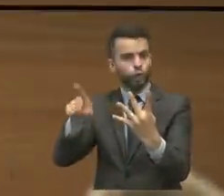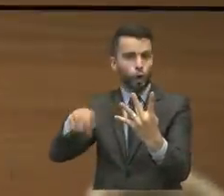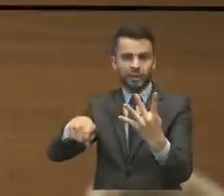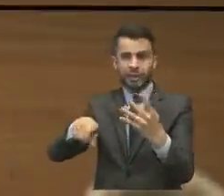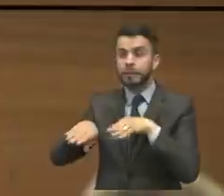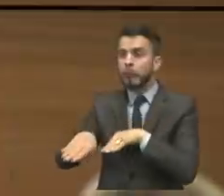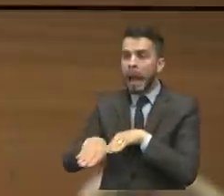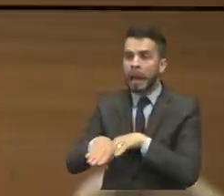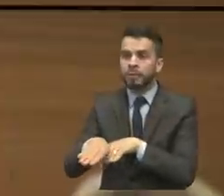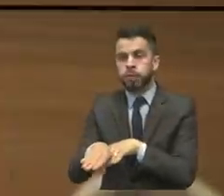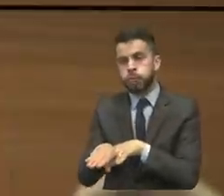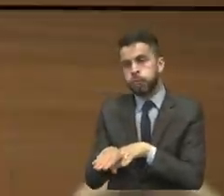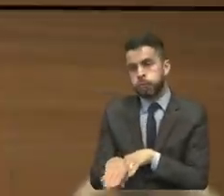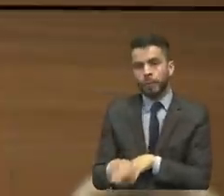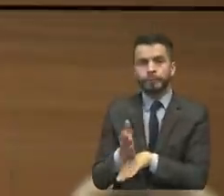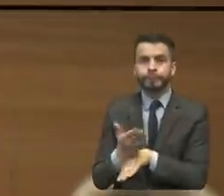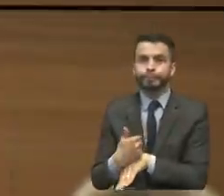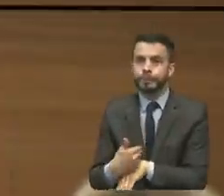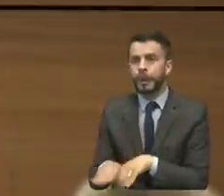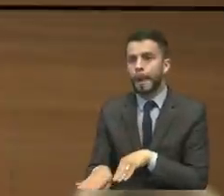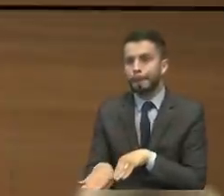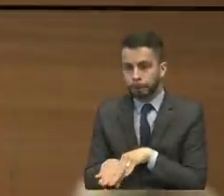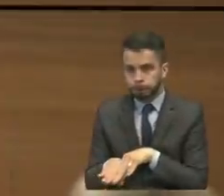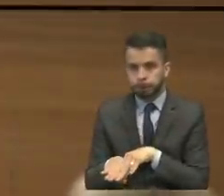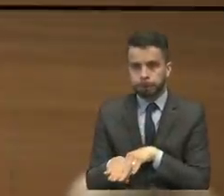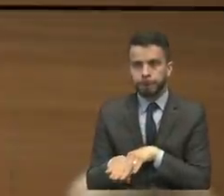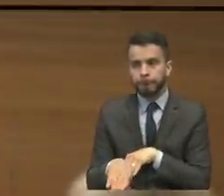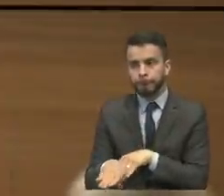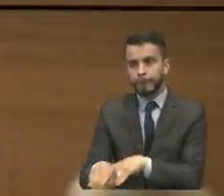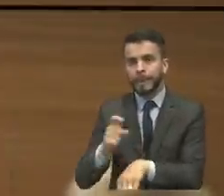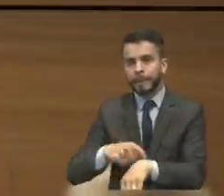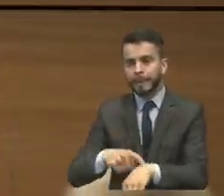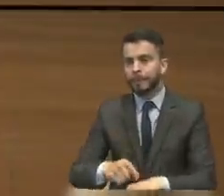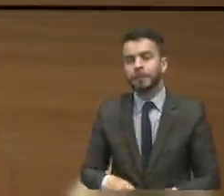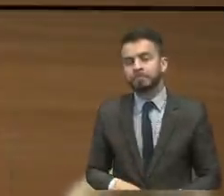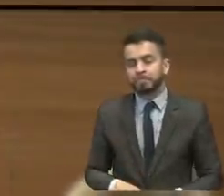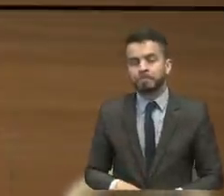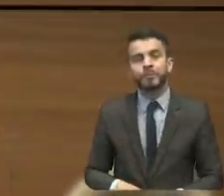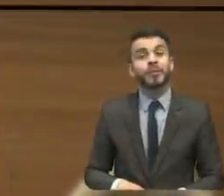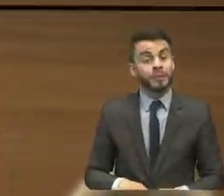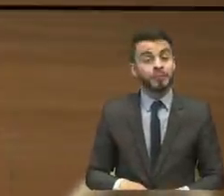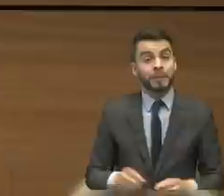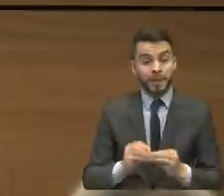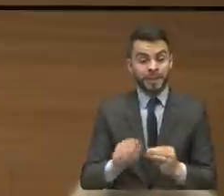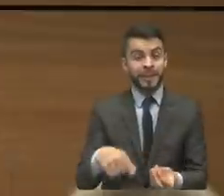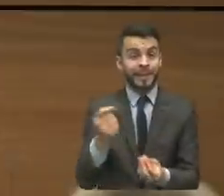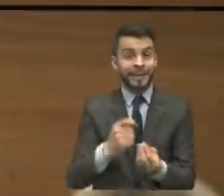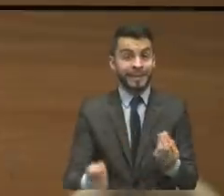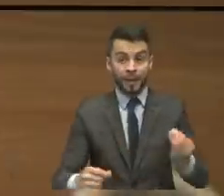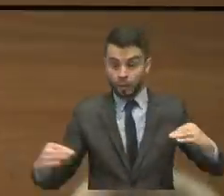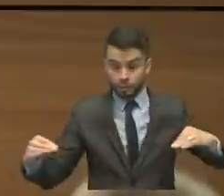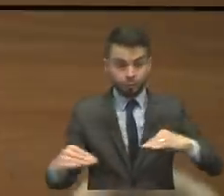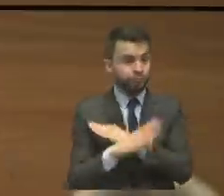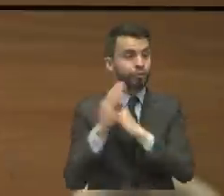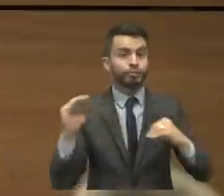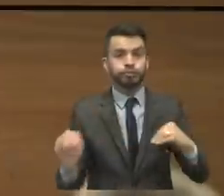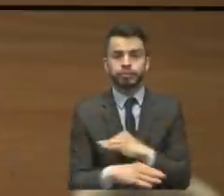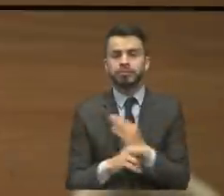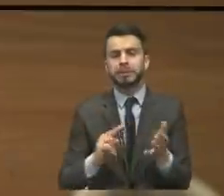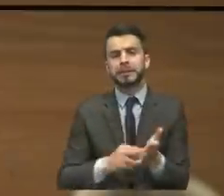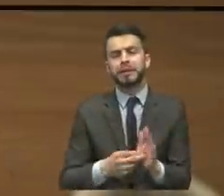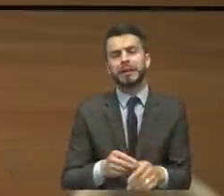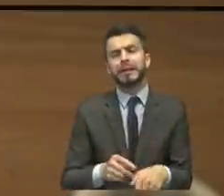la velocidad vehicular sobre la séptima, y en todo caso el diseño optimiza los tiempos de